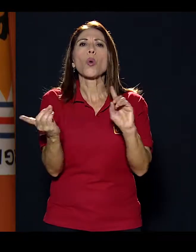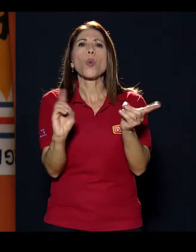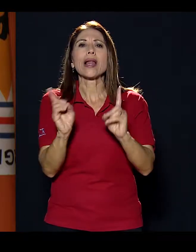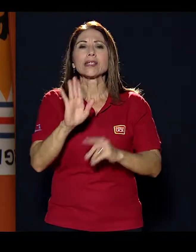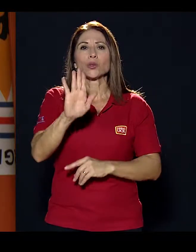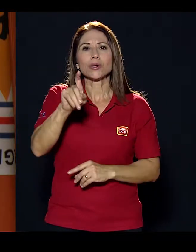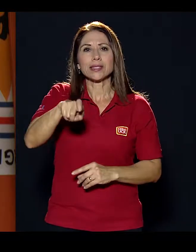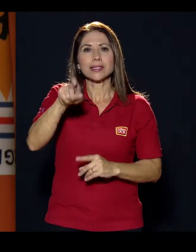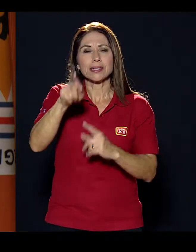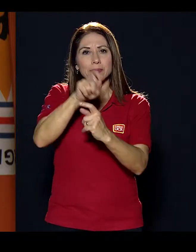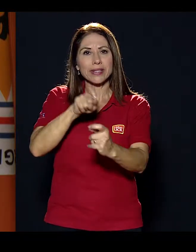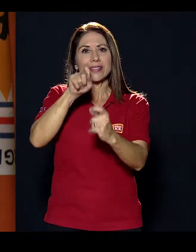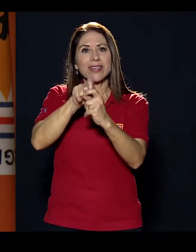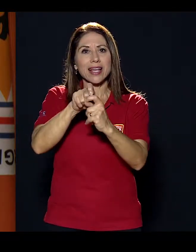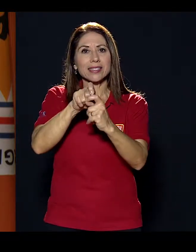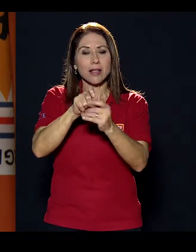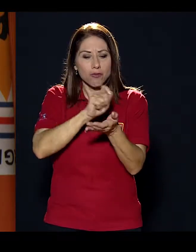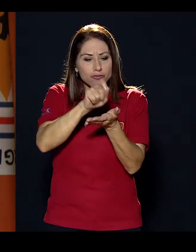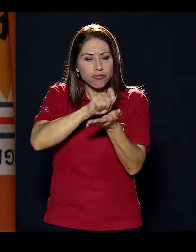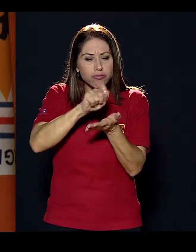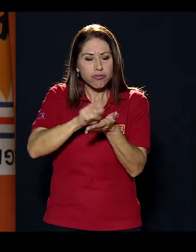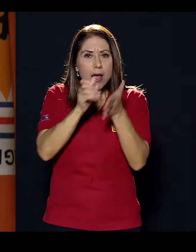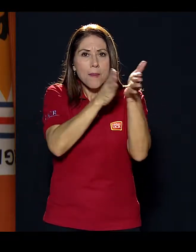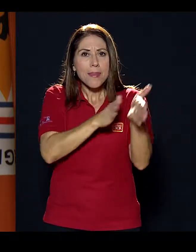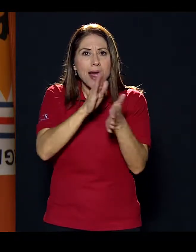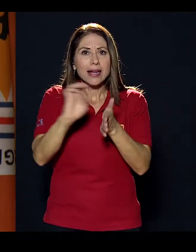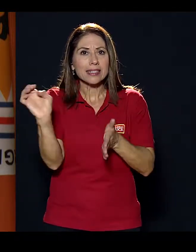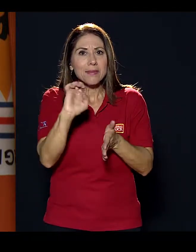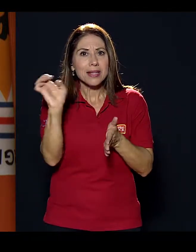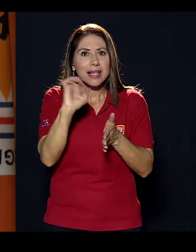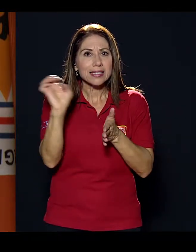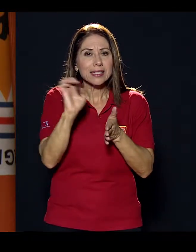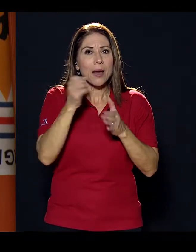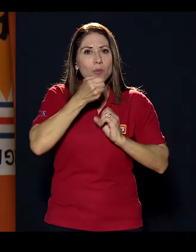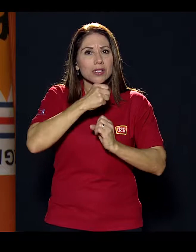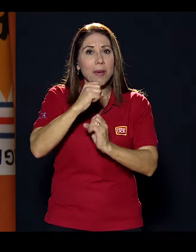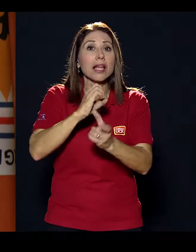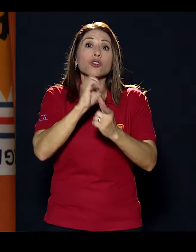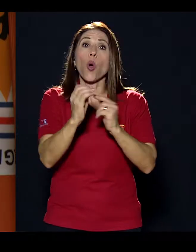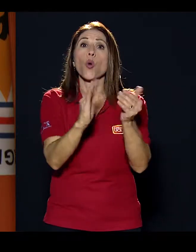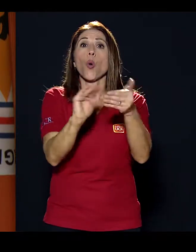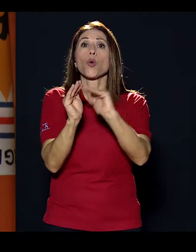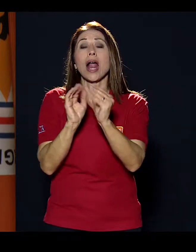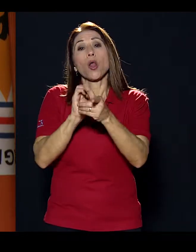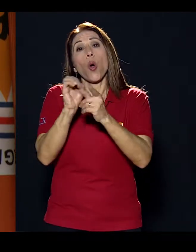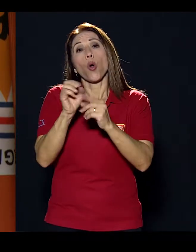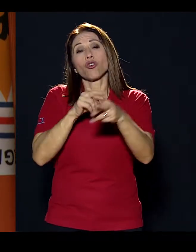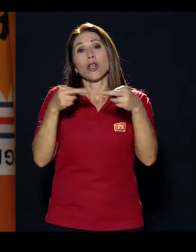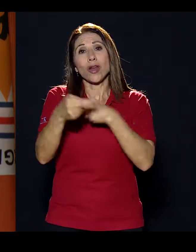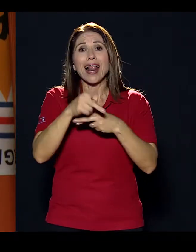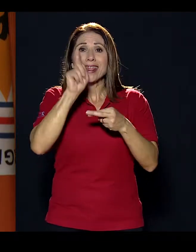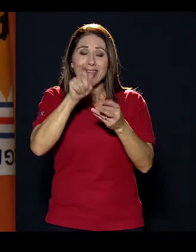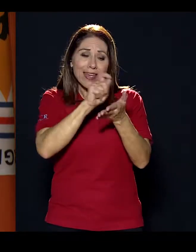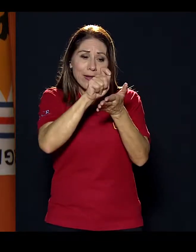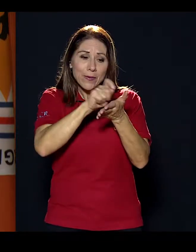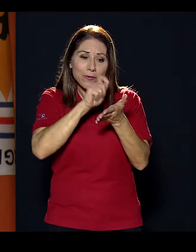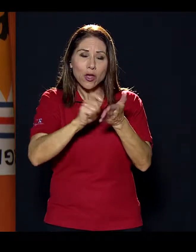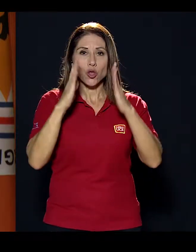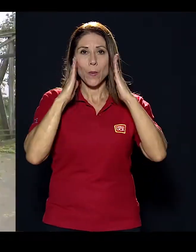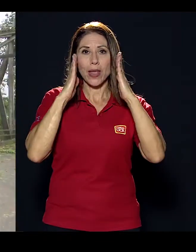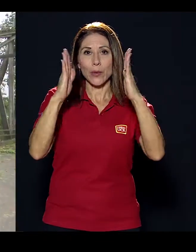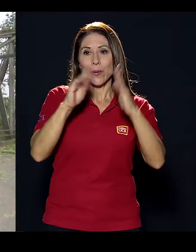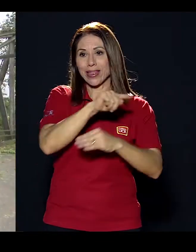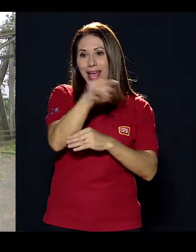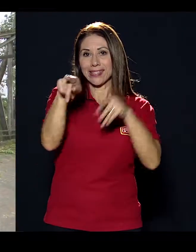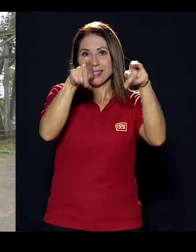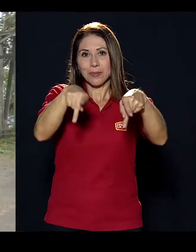hacer sus planes de emergencia municipales o comunales o regionales, tomando en cuenta a esas